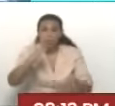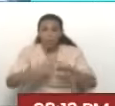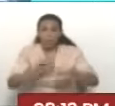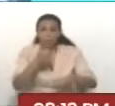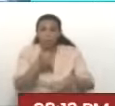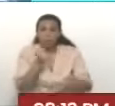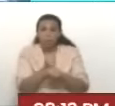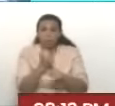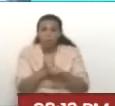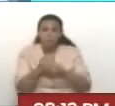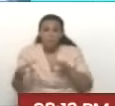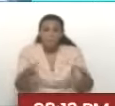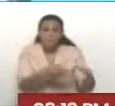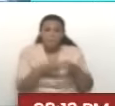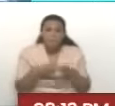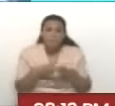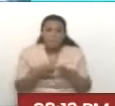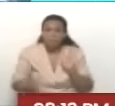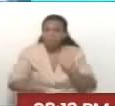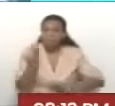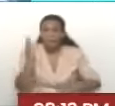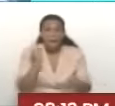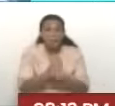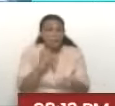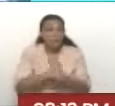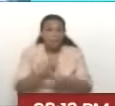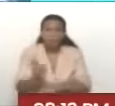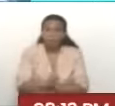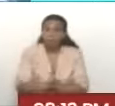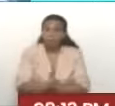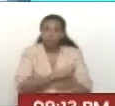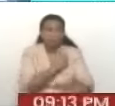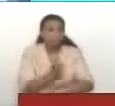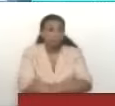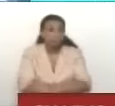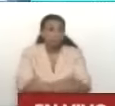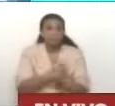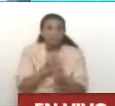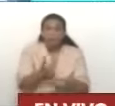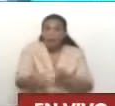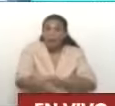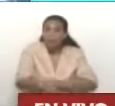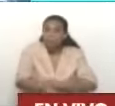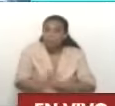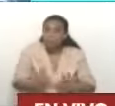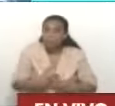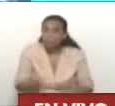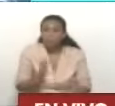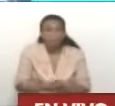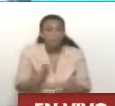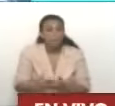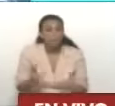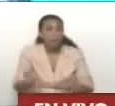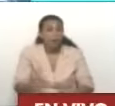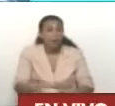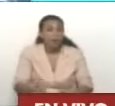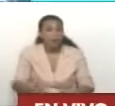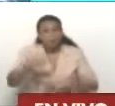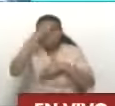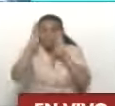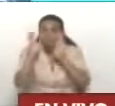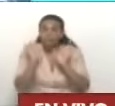Monagas se eleve en su capacidad de acción, en su capacidad de resolución, de